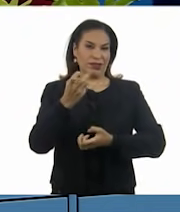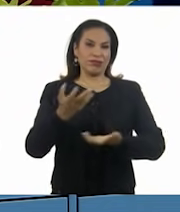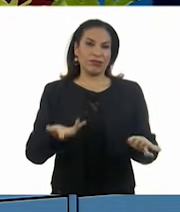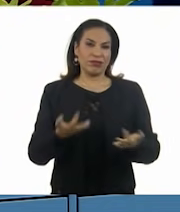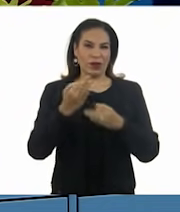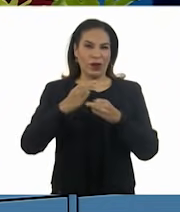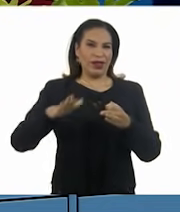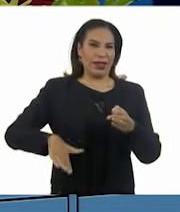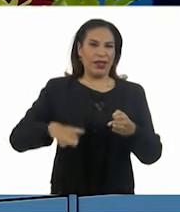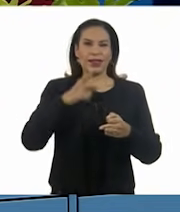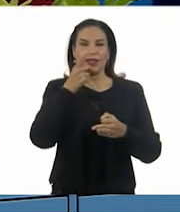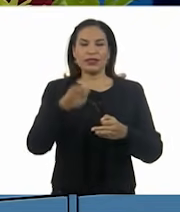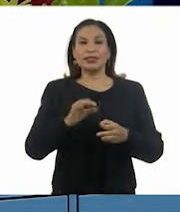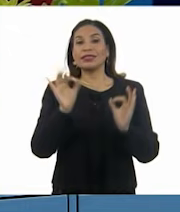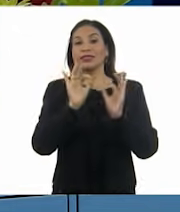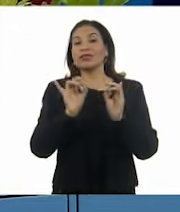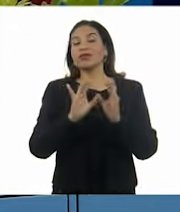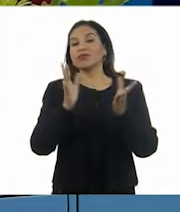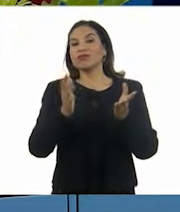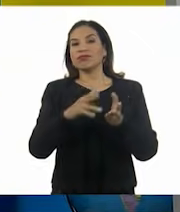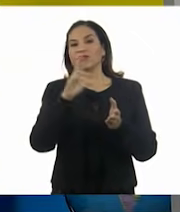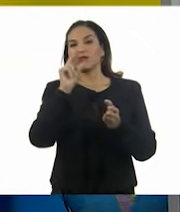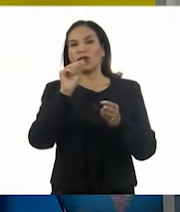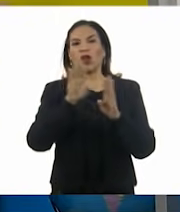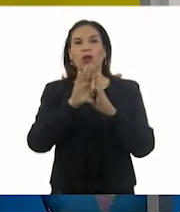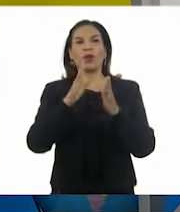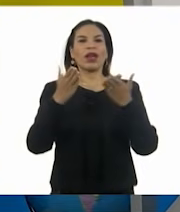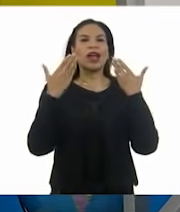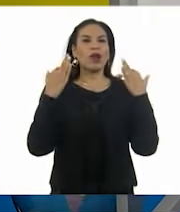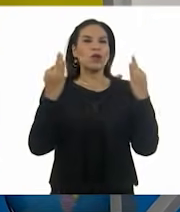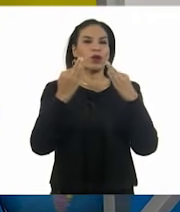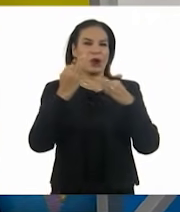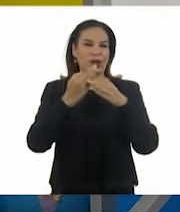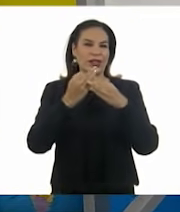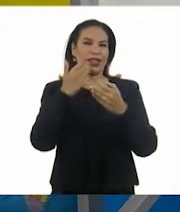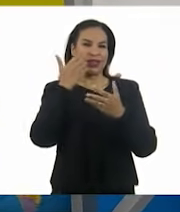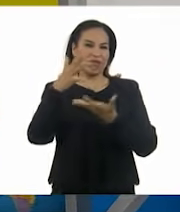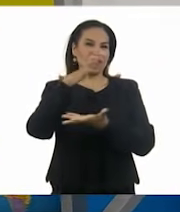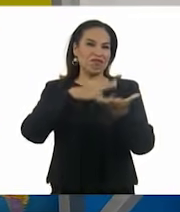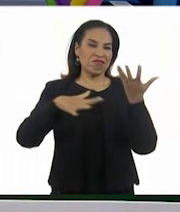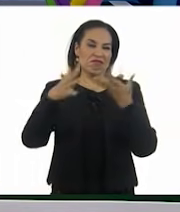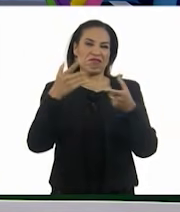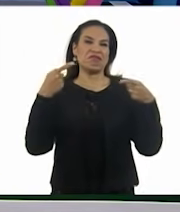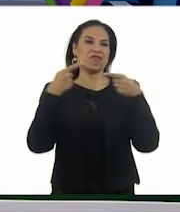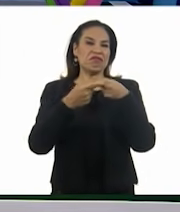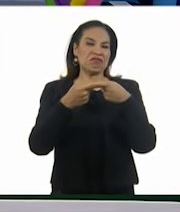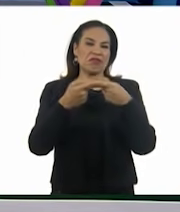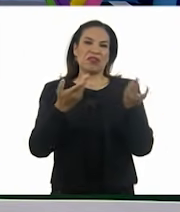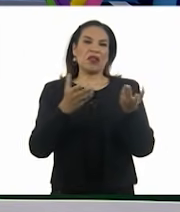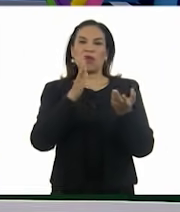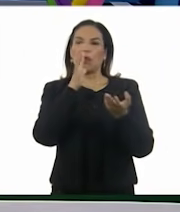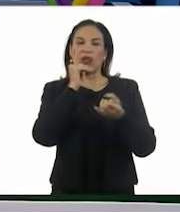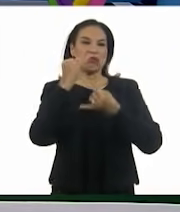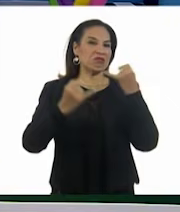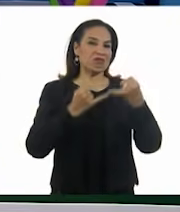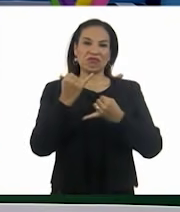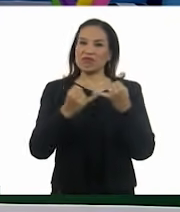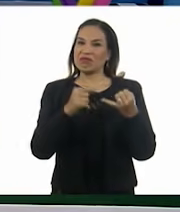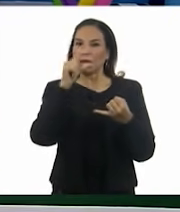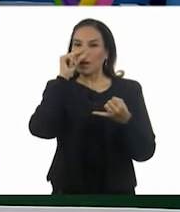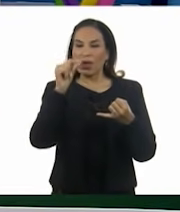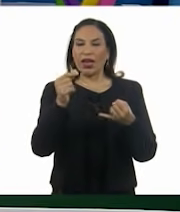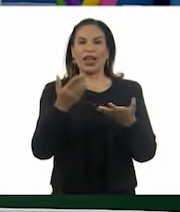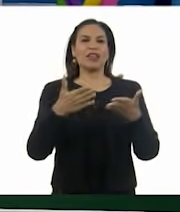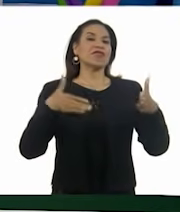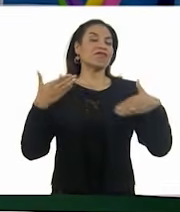que nos acaba de decir. A lo mejor no es el clima que nosotros esperábamos. Pues el clima, el clima para que no podamos jugar y que no